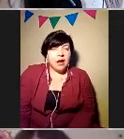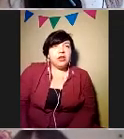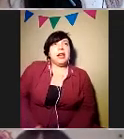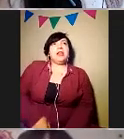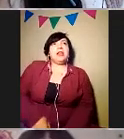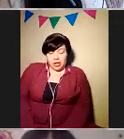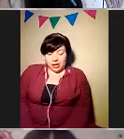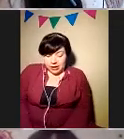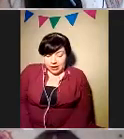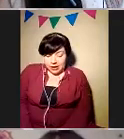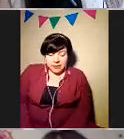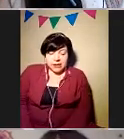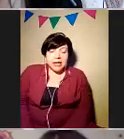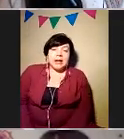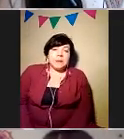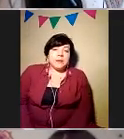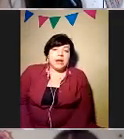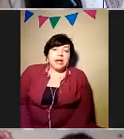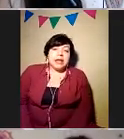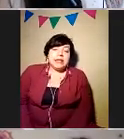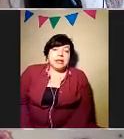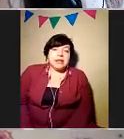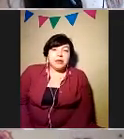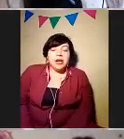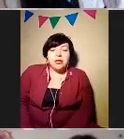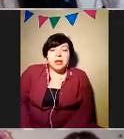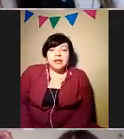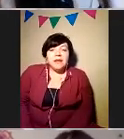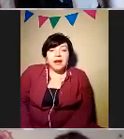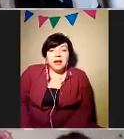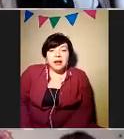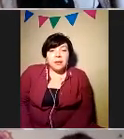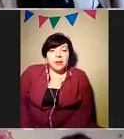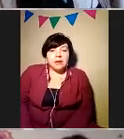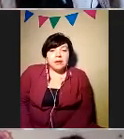somos, pero yo creo que se lo venden. Lo que pasa es que en Chile existe una normativa respecto de